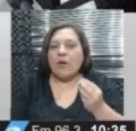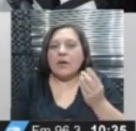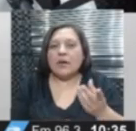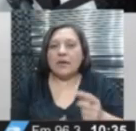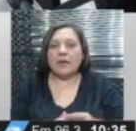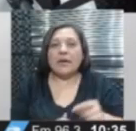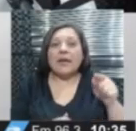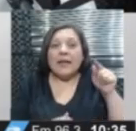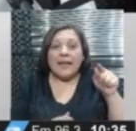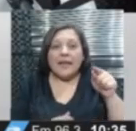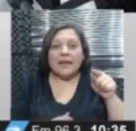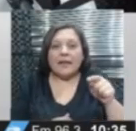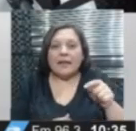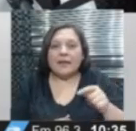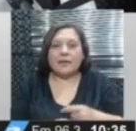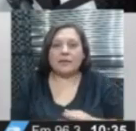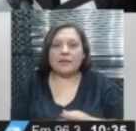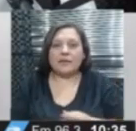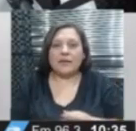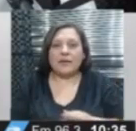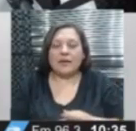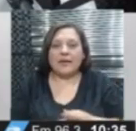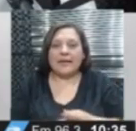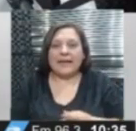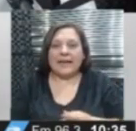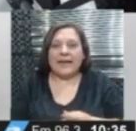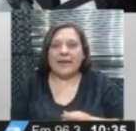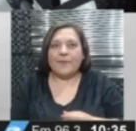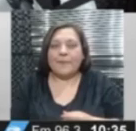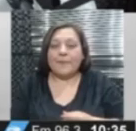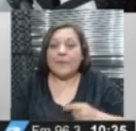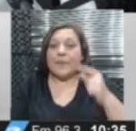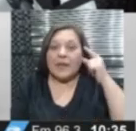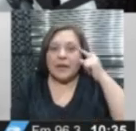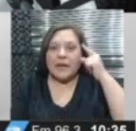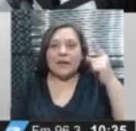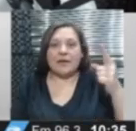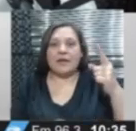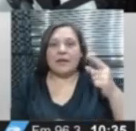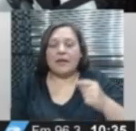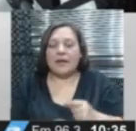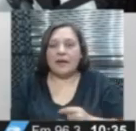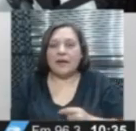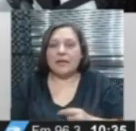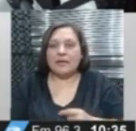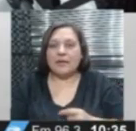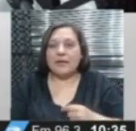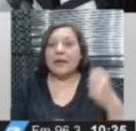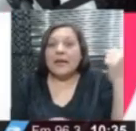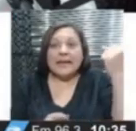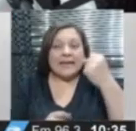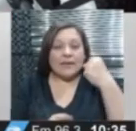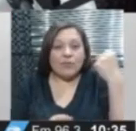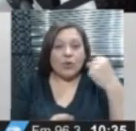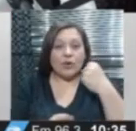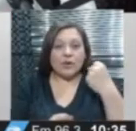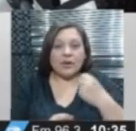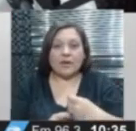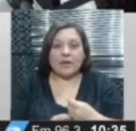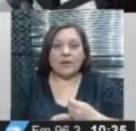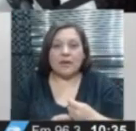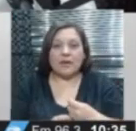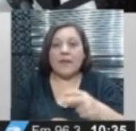autosustento y de y de no y de evitar ese saqueo que hay en África de los recursos